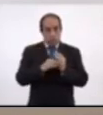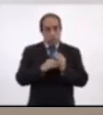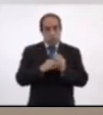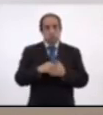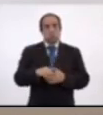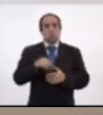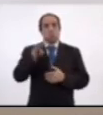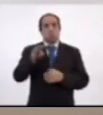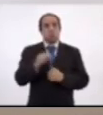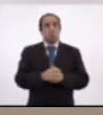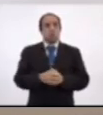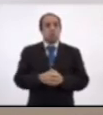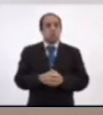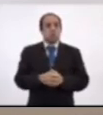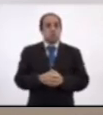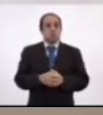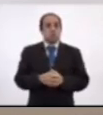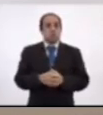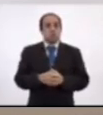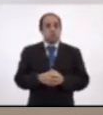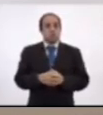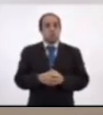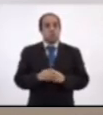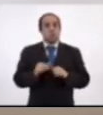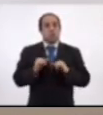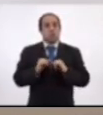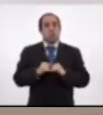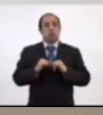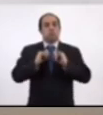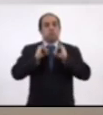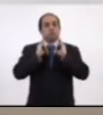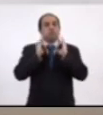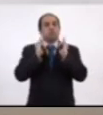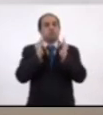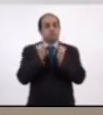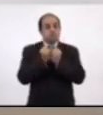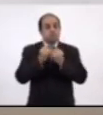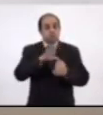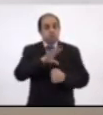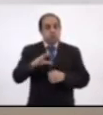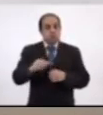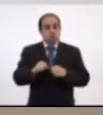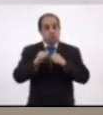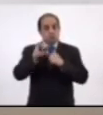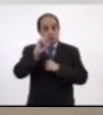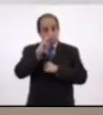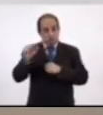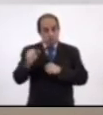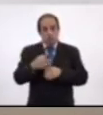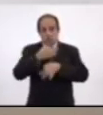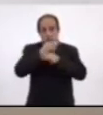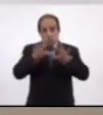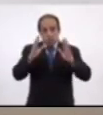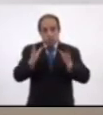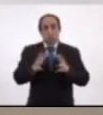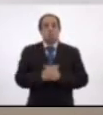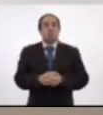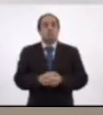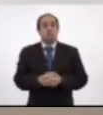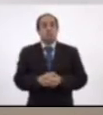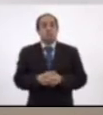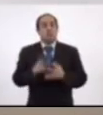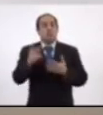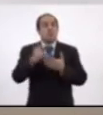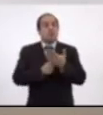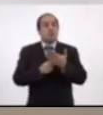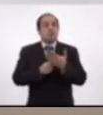en la Asamblea General del Seguro Social, ahí se anunciaba ya la estrategia de crecer mucho